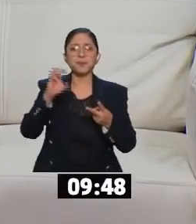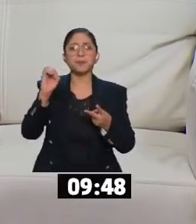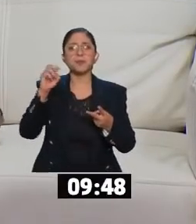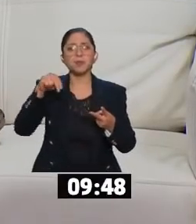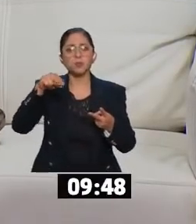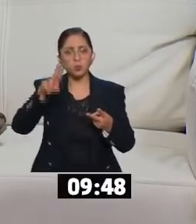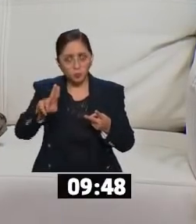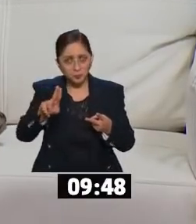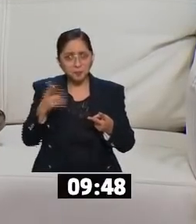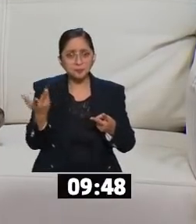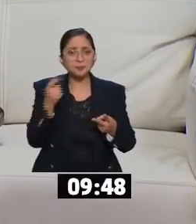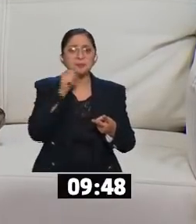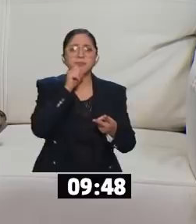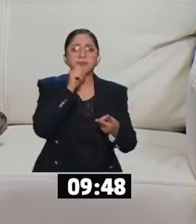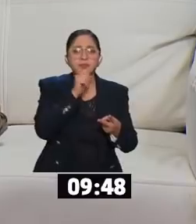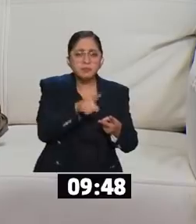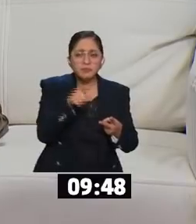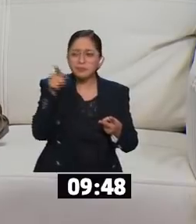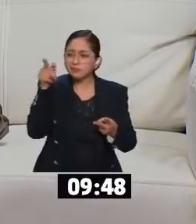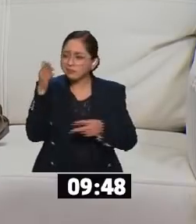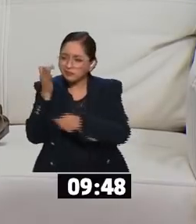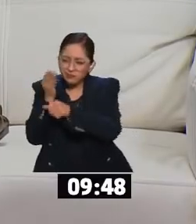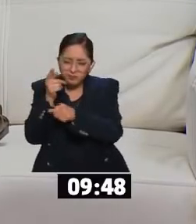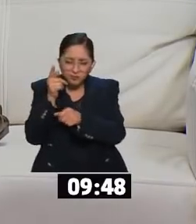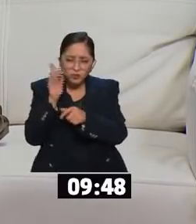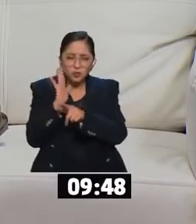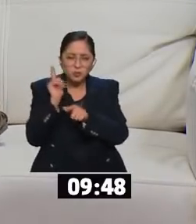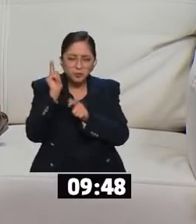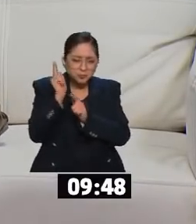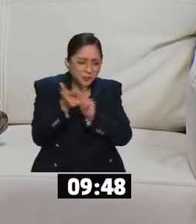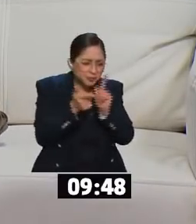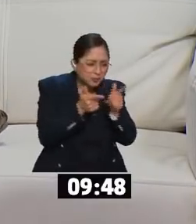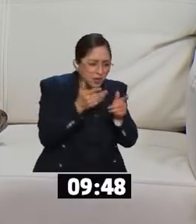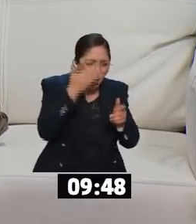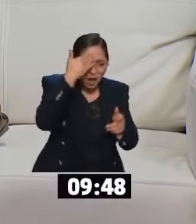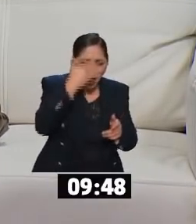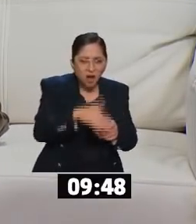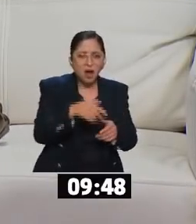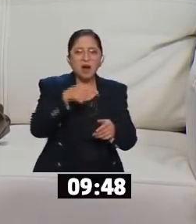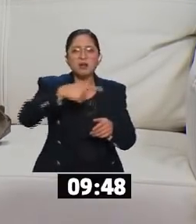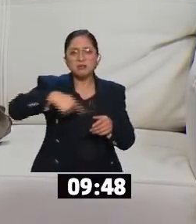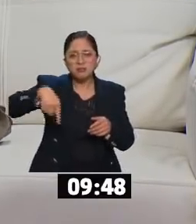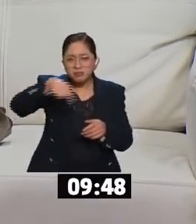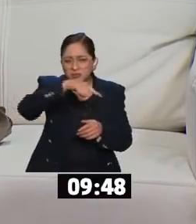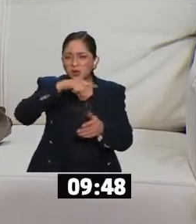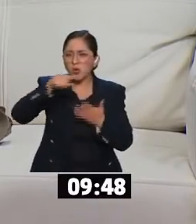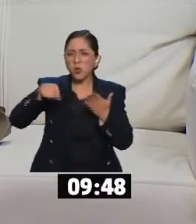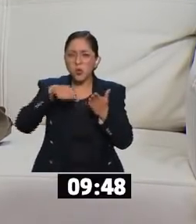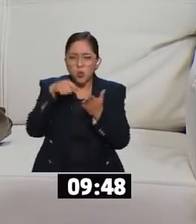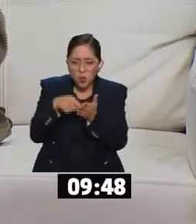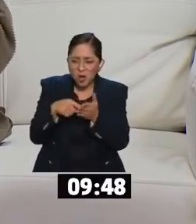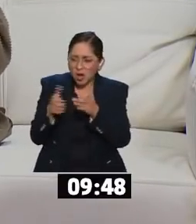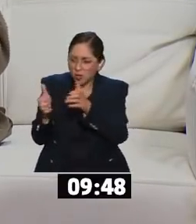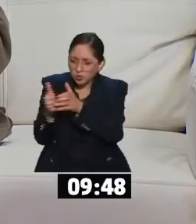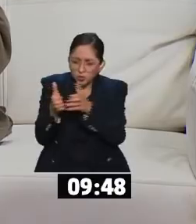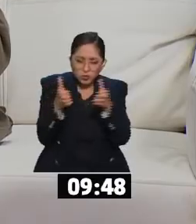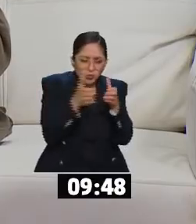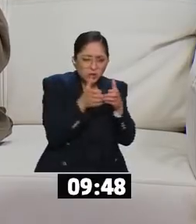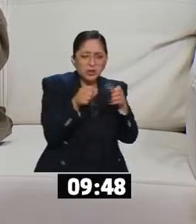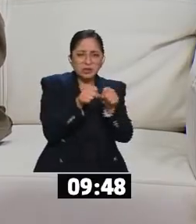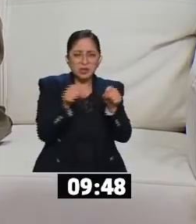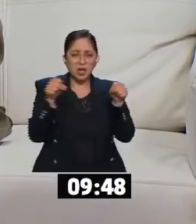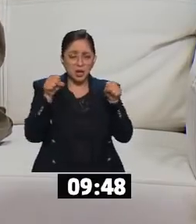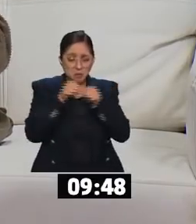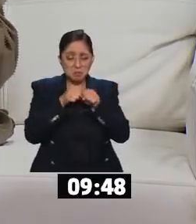otro lado, en términos muy localizados y de veras, en esos pequeños rincones que son los salones de clase, el esfuerzo